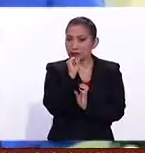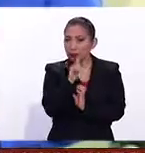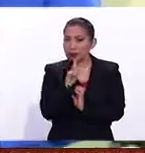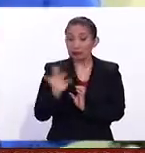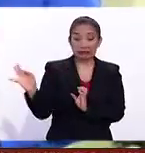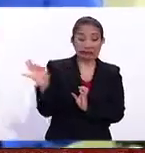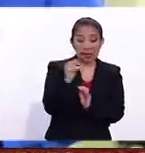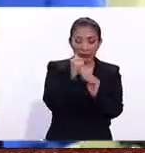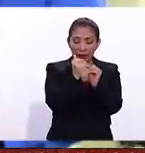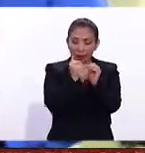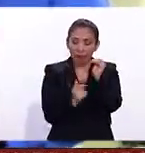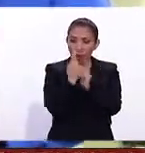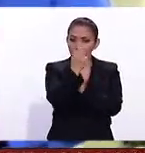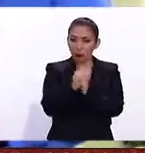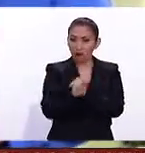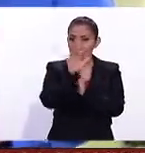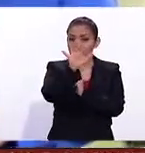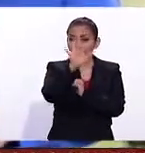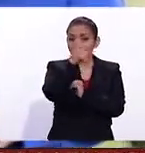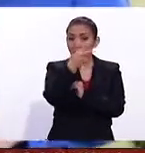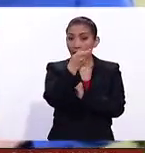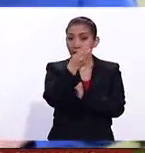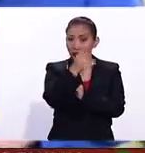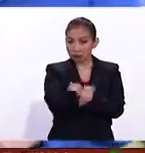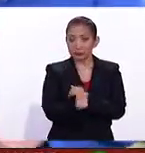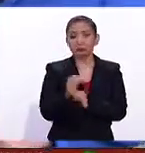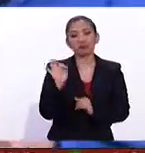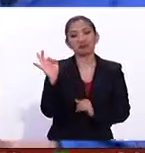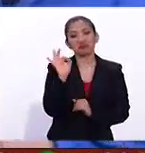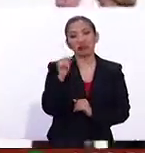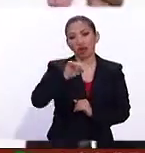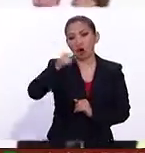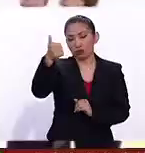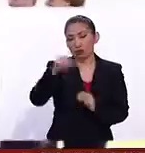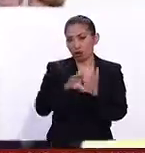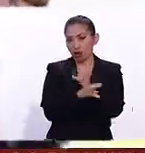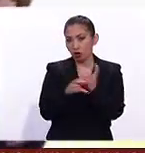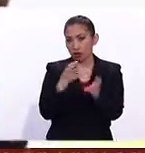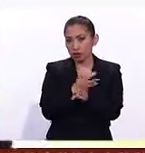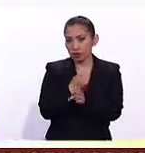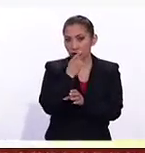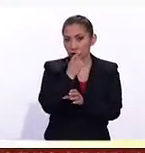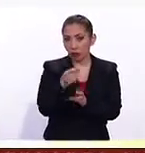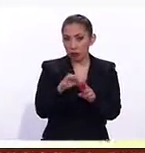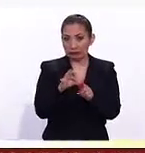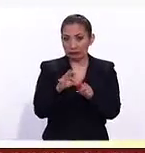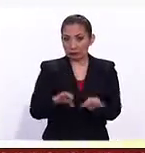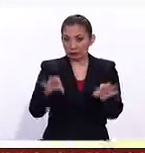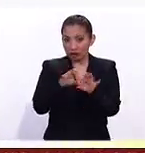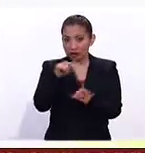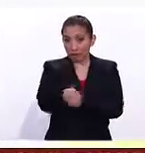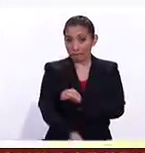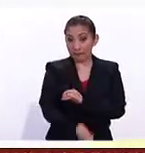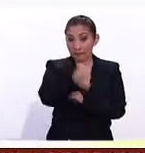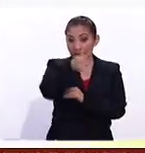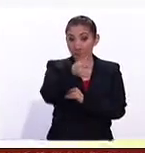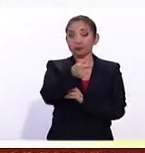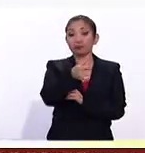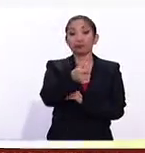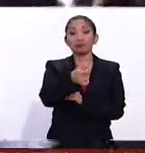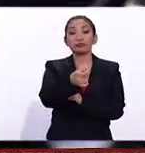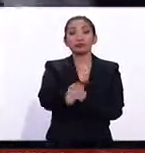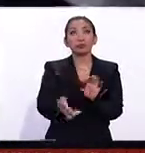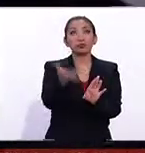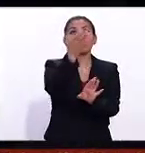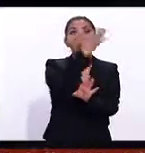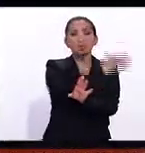inclusive, si es posible, a 1.5 grados. Ahí quizás otro elemento que yo debería destacar es que por primera vez,